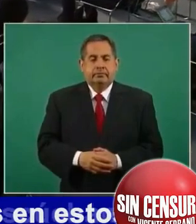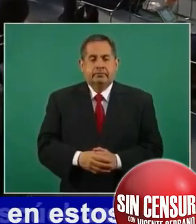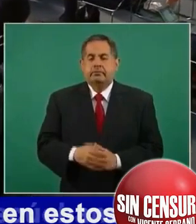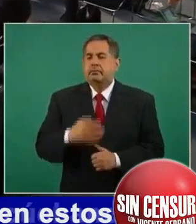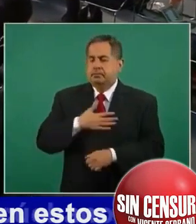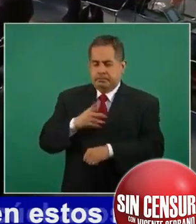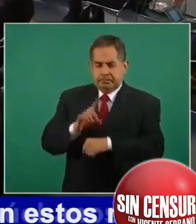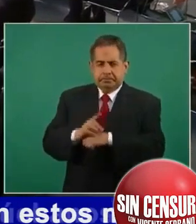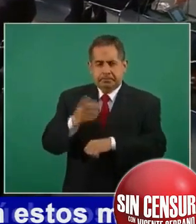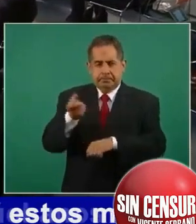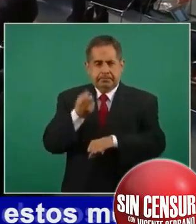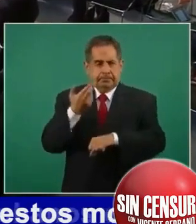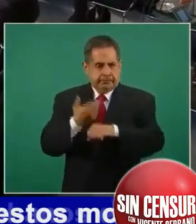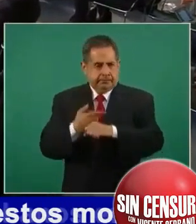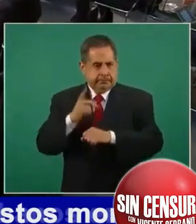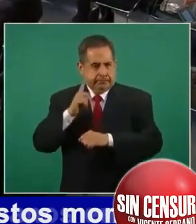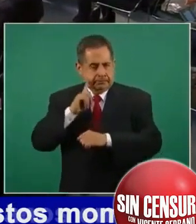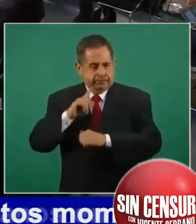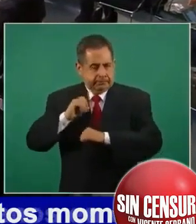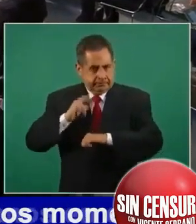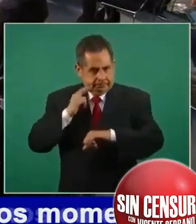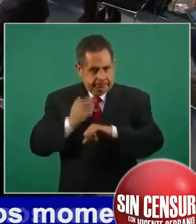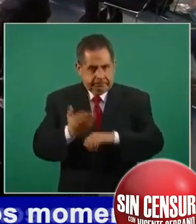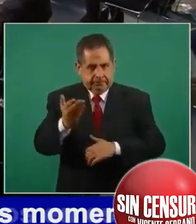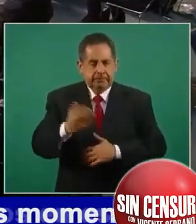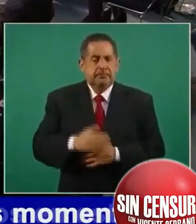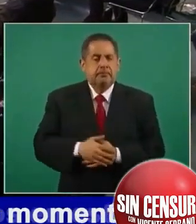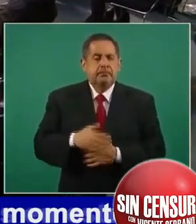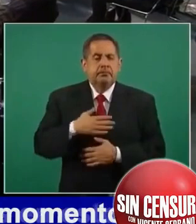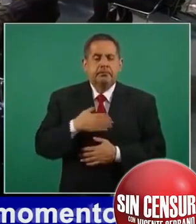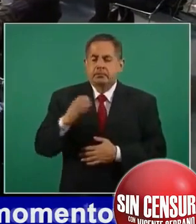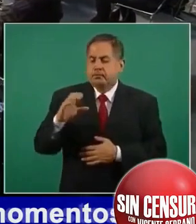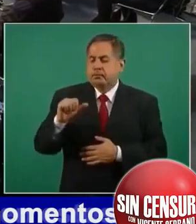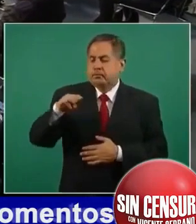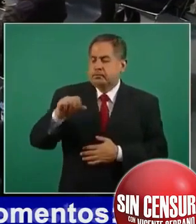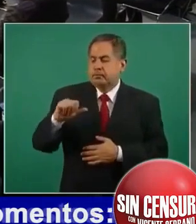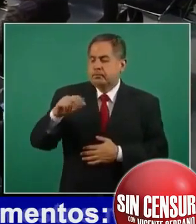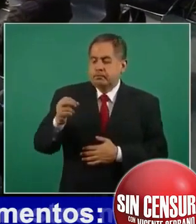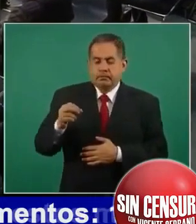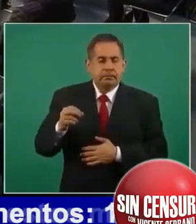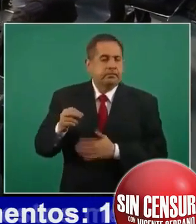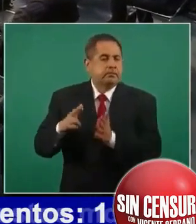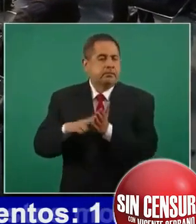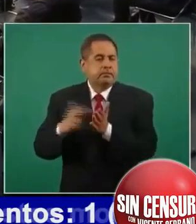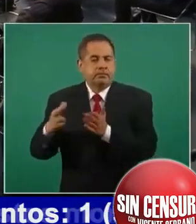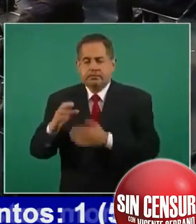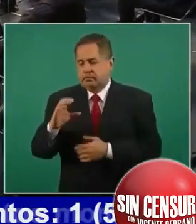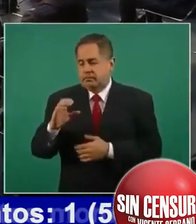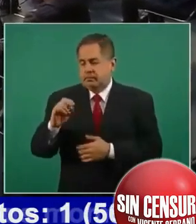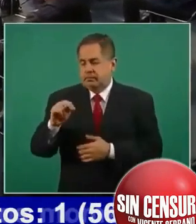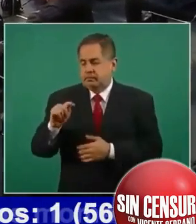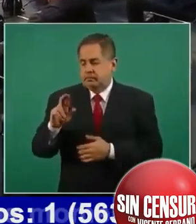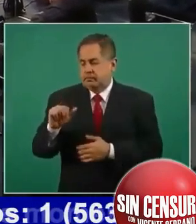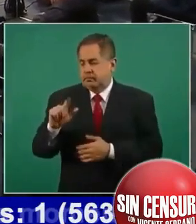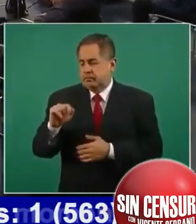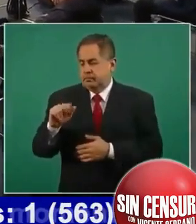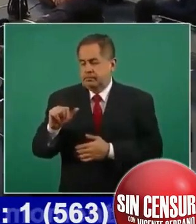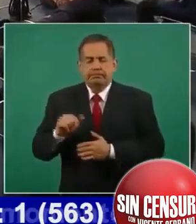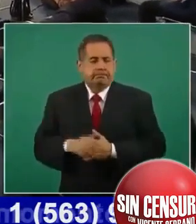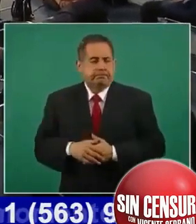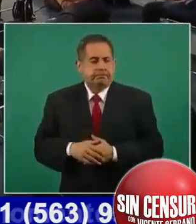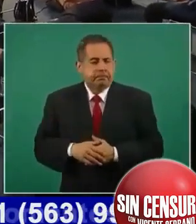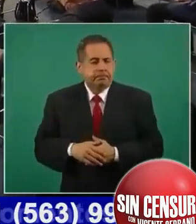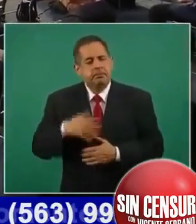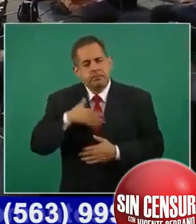Buenos días, secretaria, buenos días, secretario, buenos días a todos. Zósimo Camacho, de la revista Contralínea. Quería preguntarle acerca de una investigación